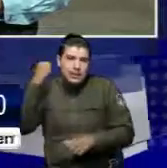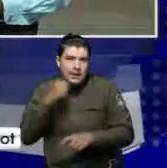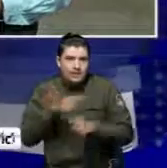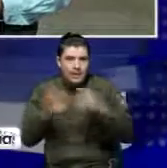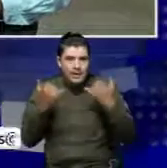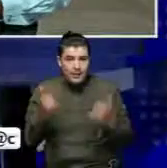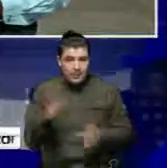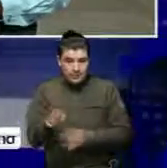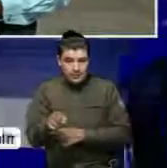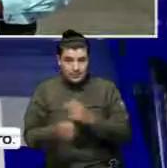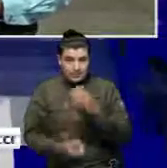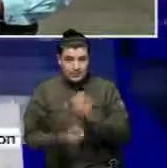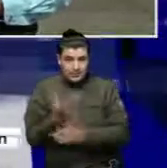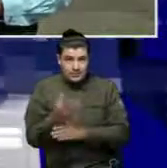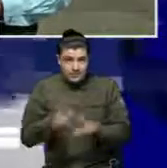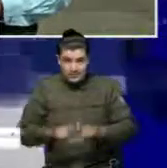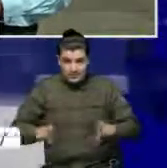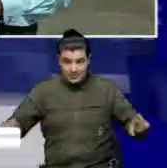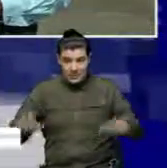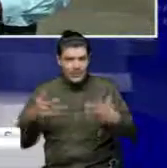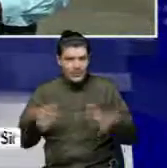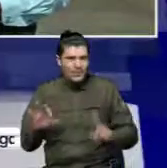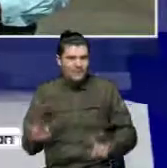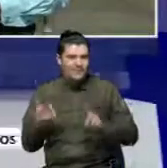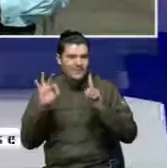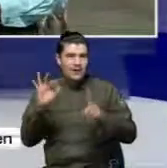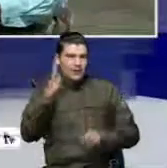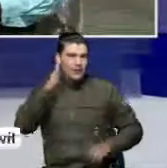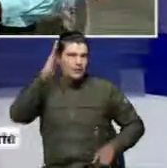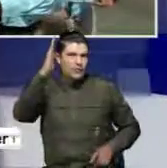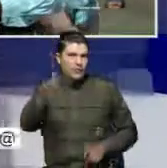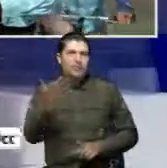unos 50 años más. Información